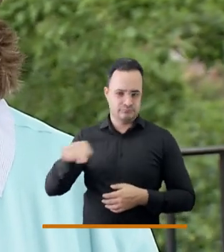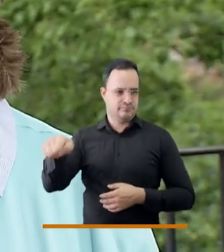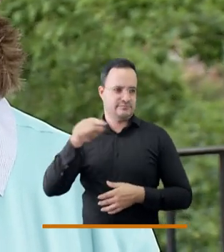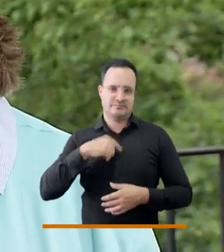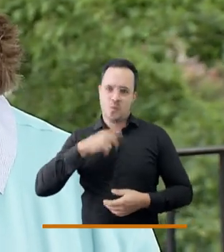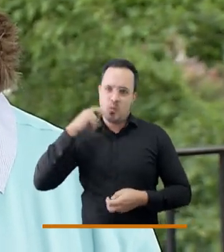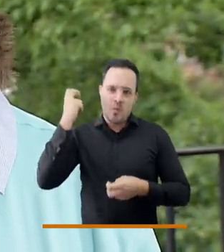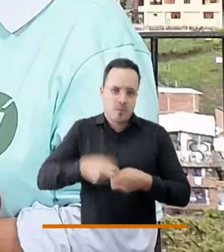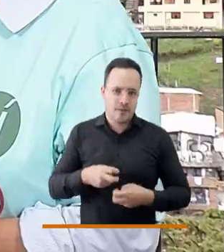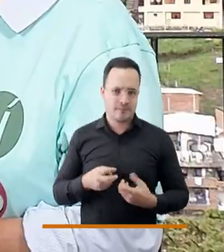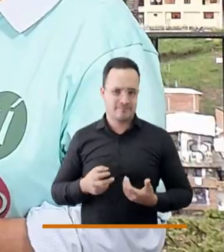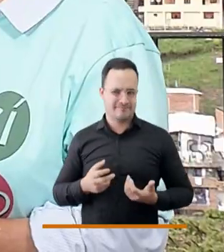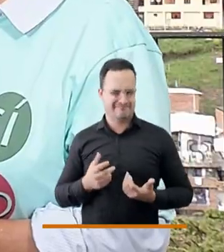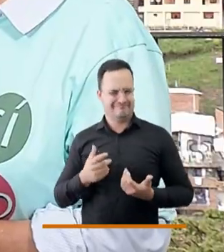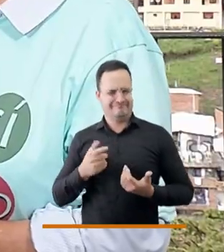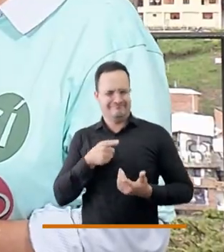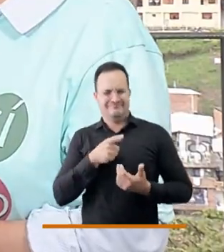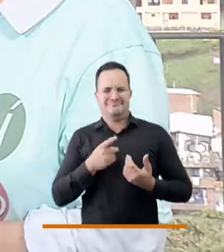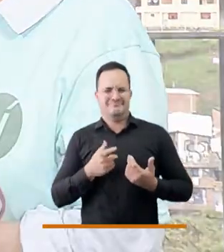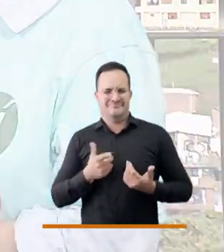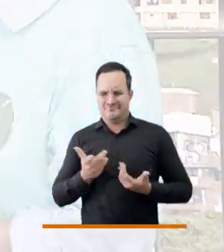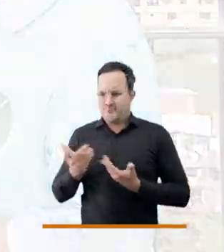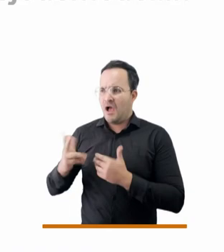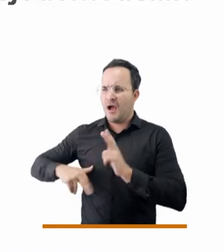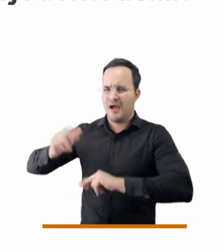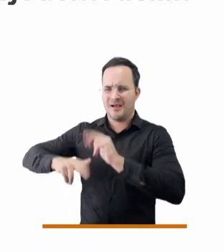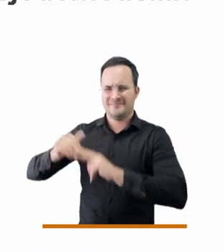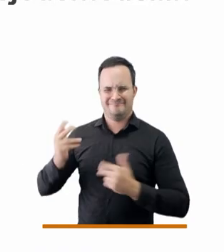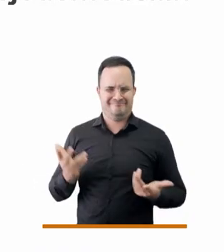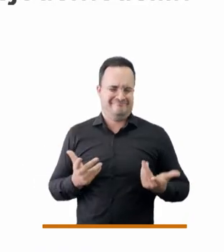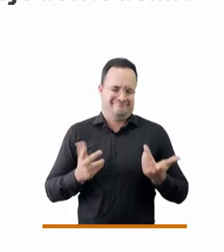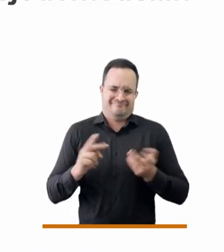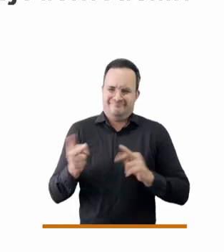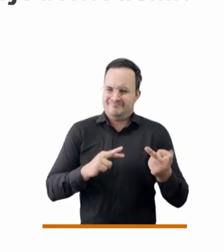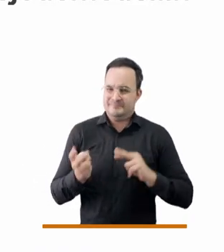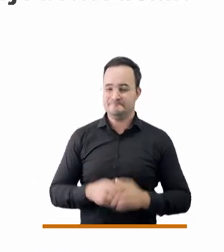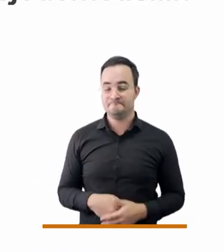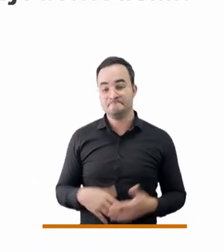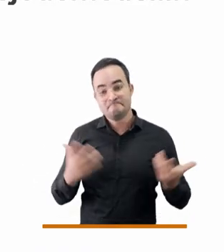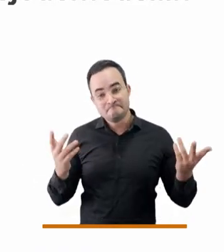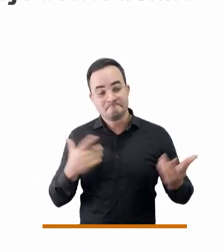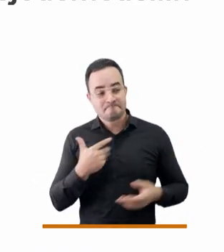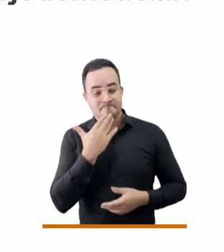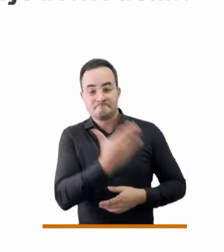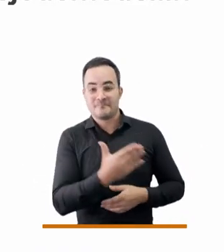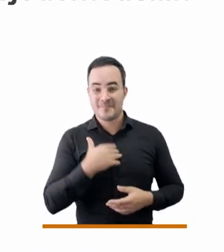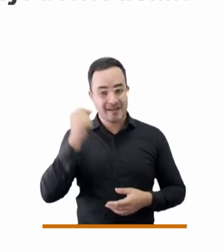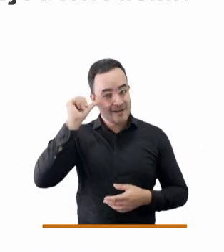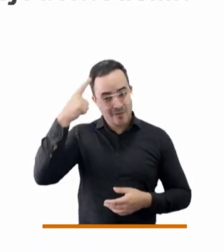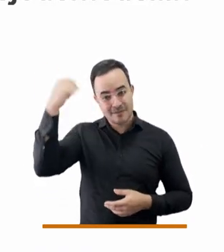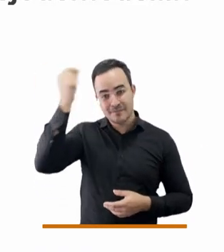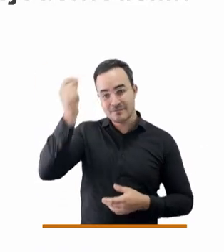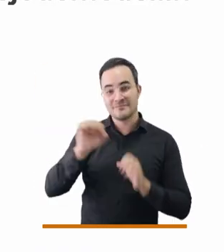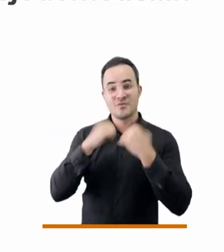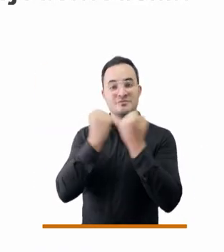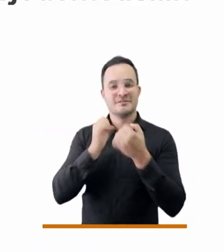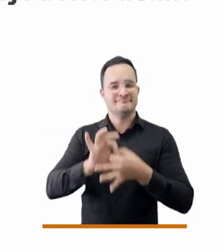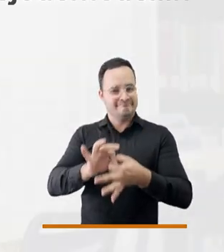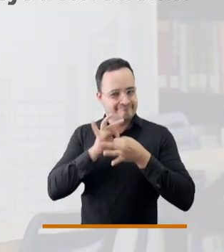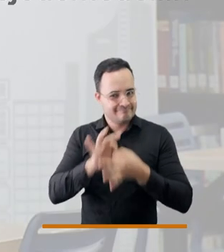intransitables. Recuerden que estamos en diálogo constante en nuestras redes sociales, porque el Consejo somos tú y